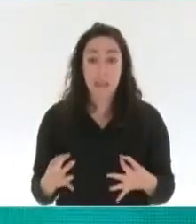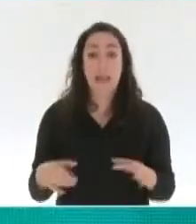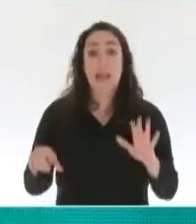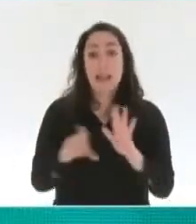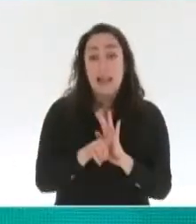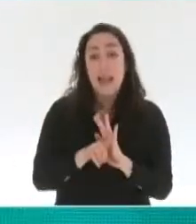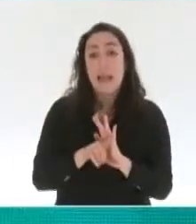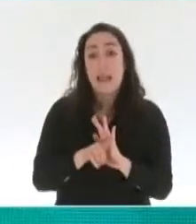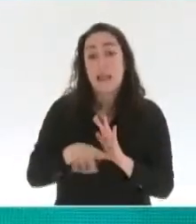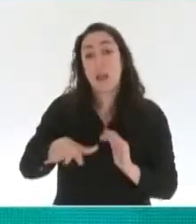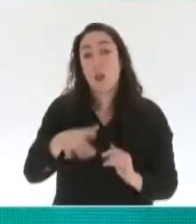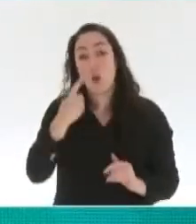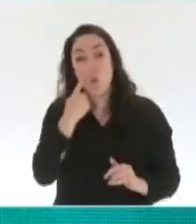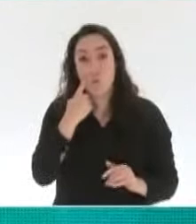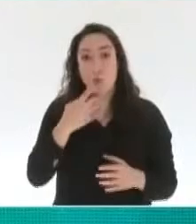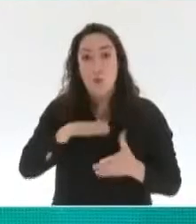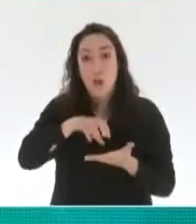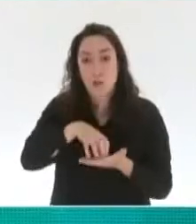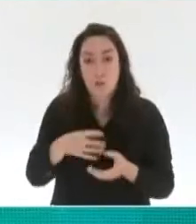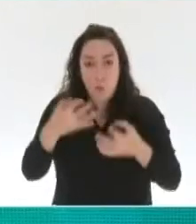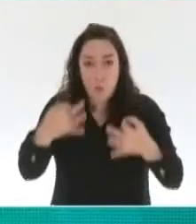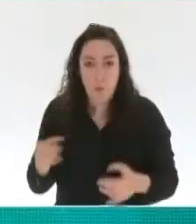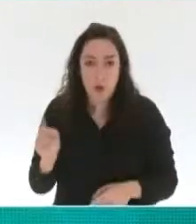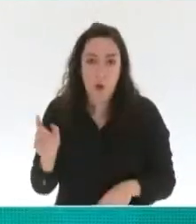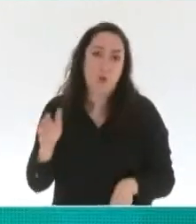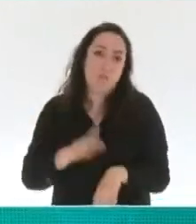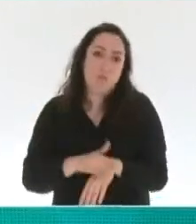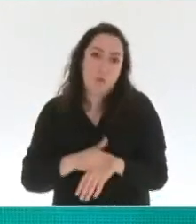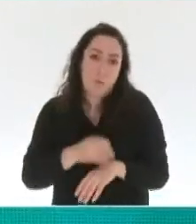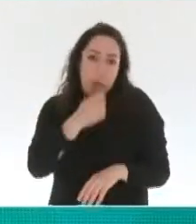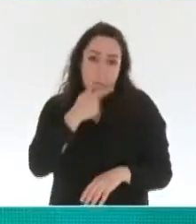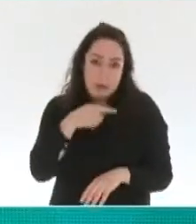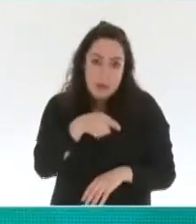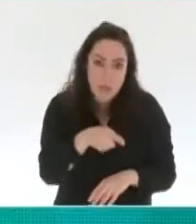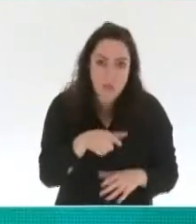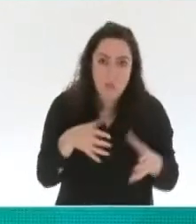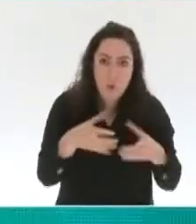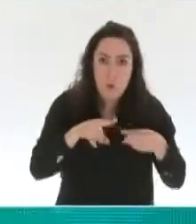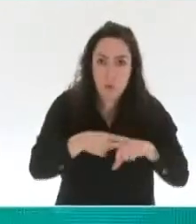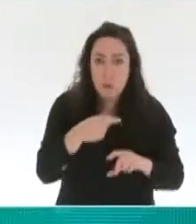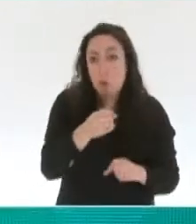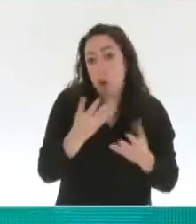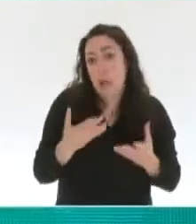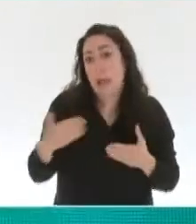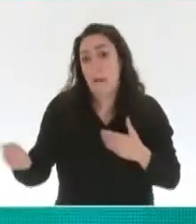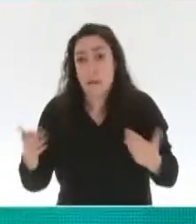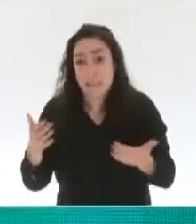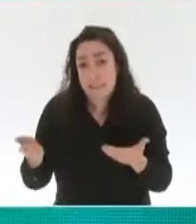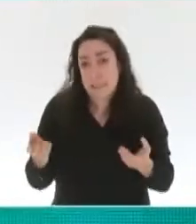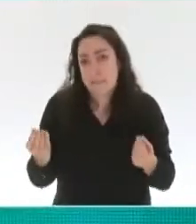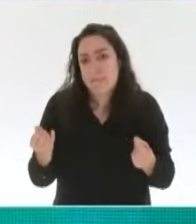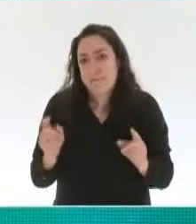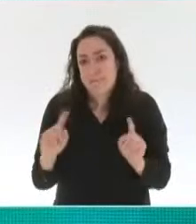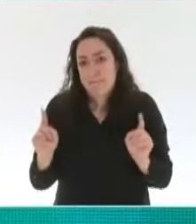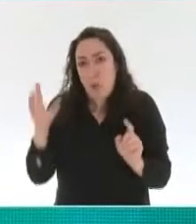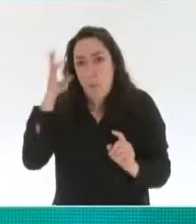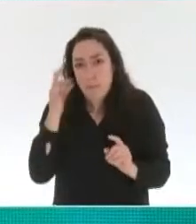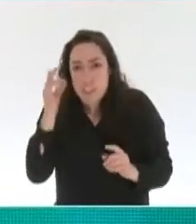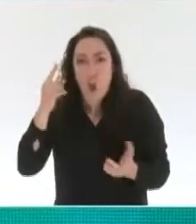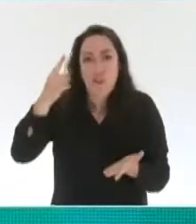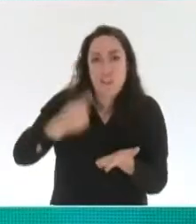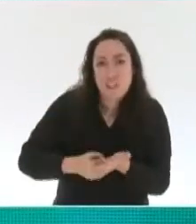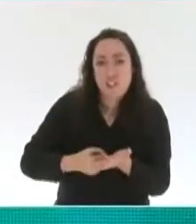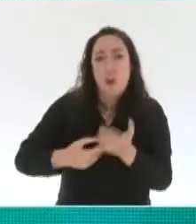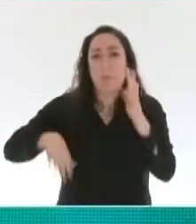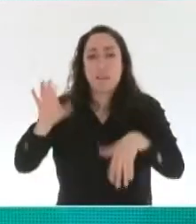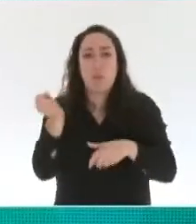comunas no se cumple y es por voluntad del macrismo básicamente porque no le conviene que a los vecinos los vecinos opinen y decidan sobre los